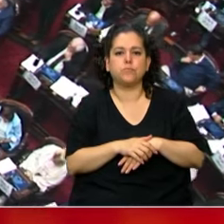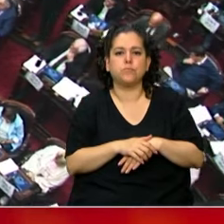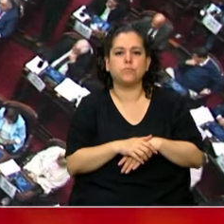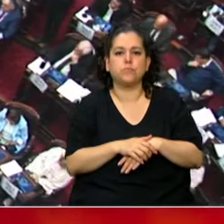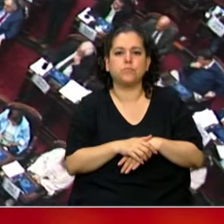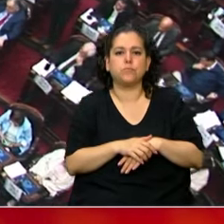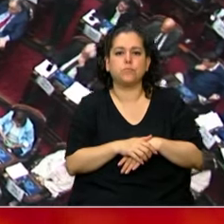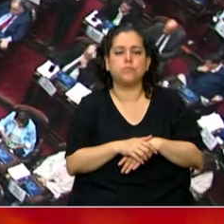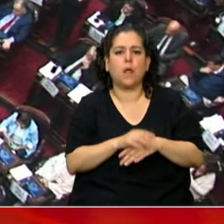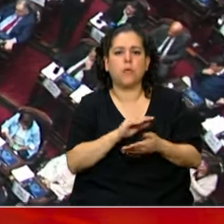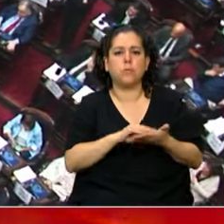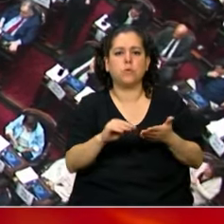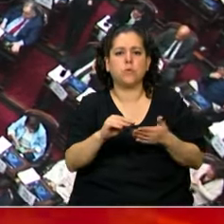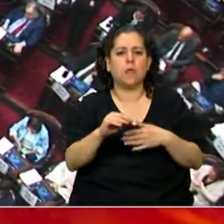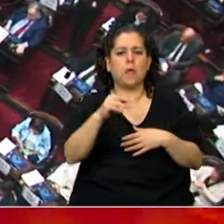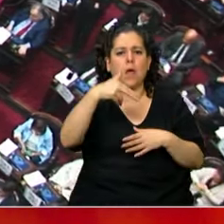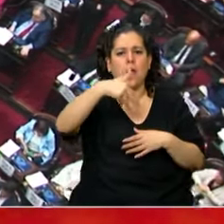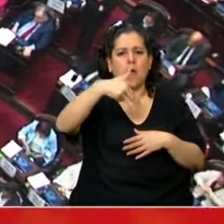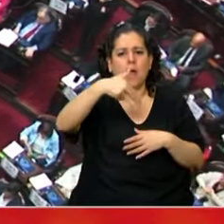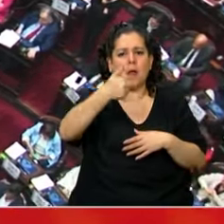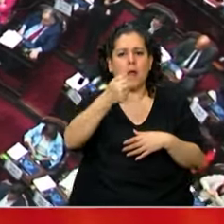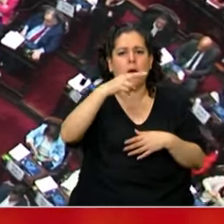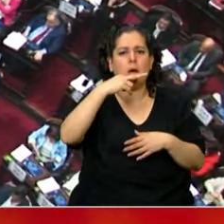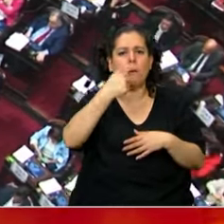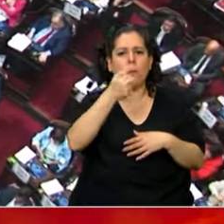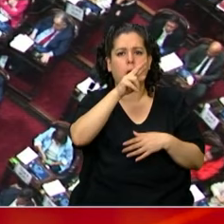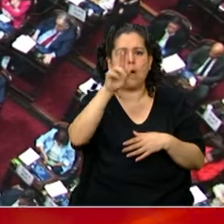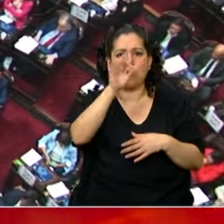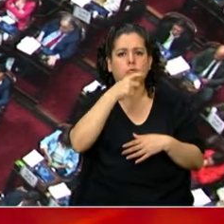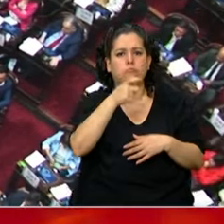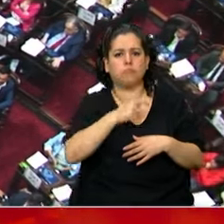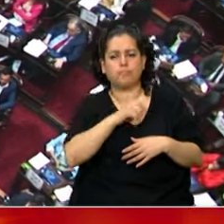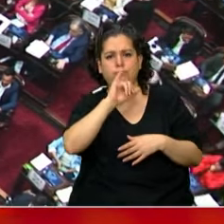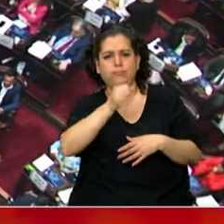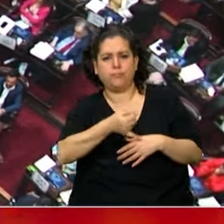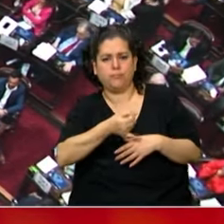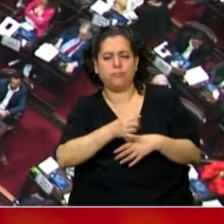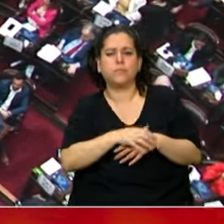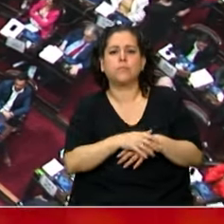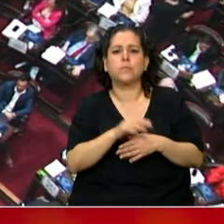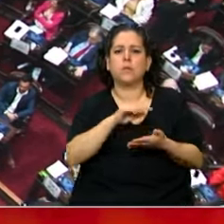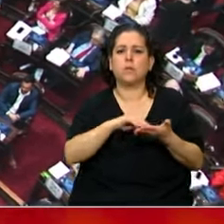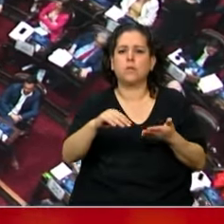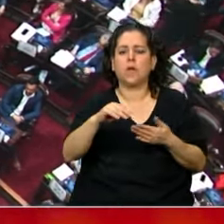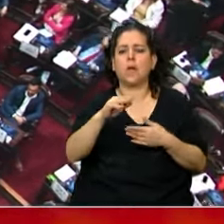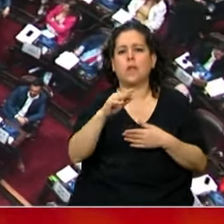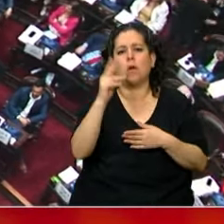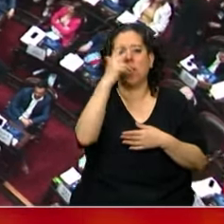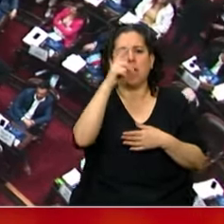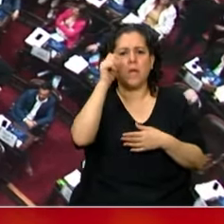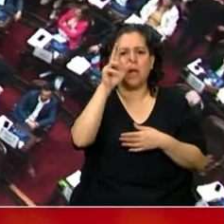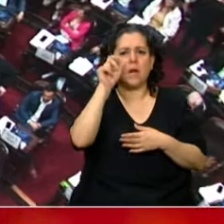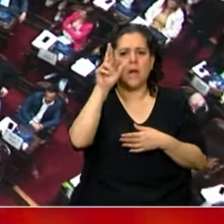afirmativo diputada Graciela Navarro afirmativo diputado Bernardo